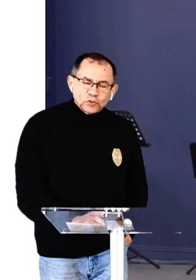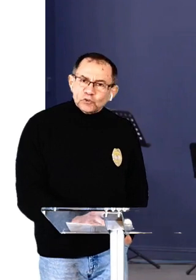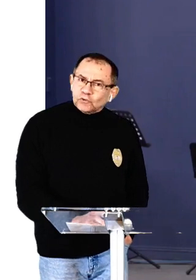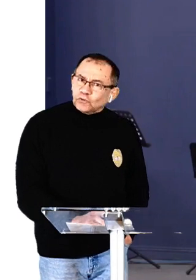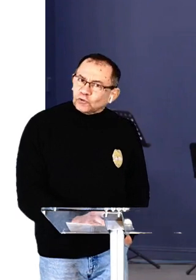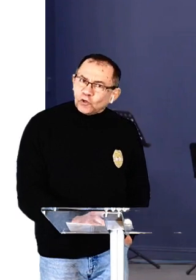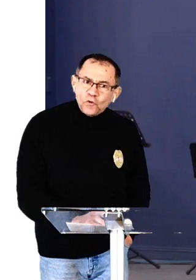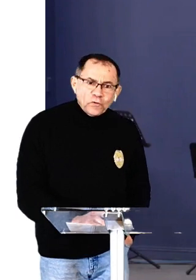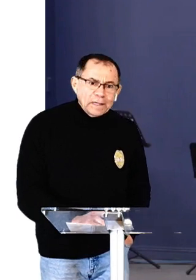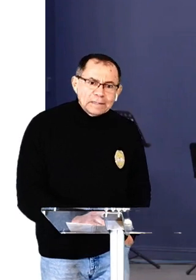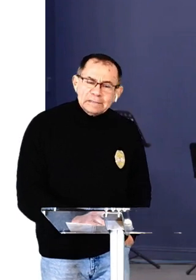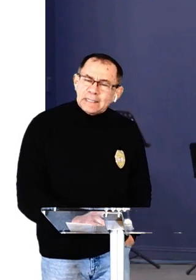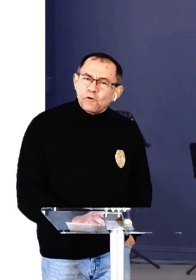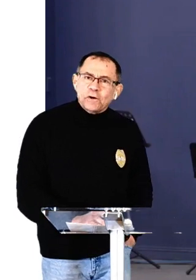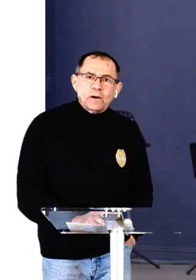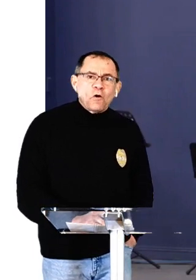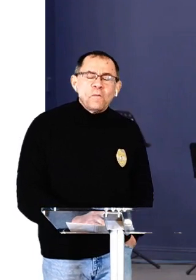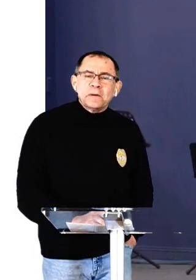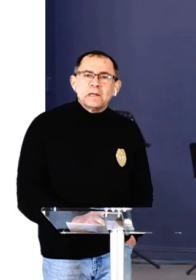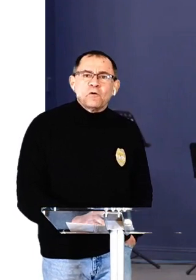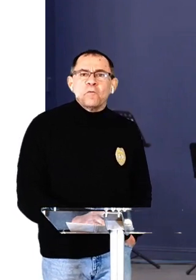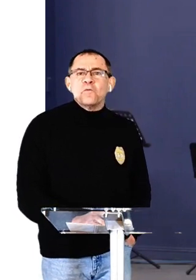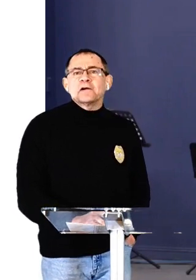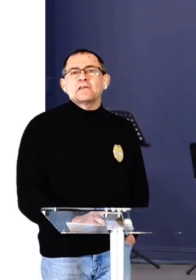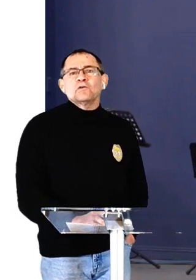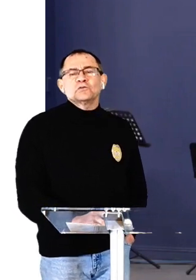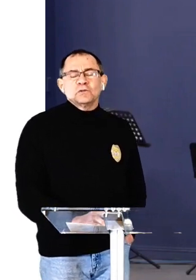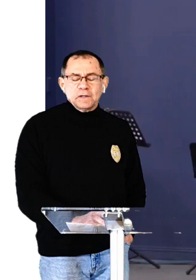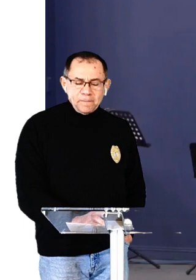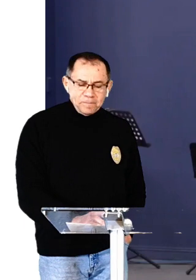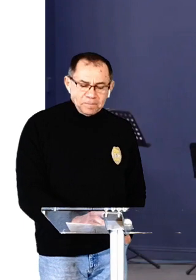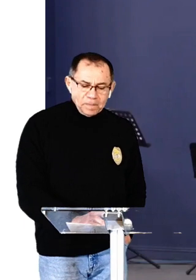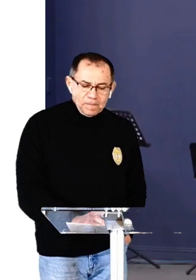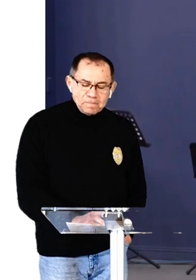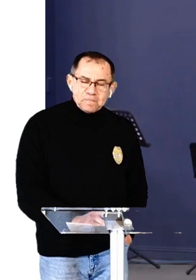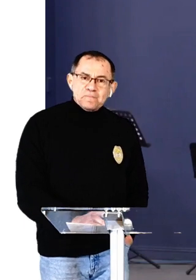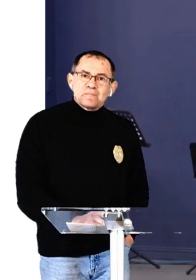denominaciones, todo lo que es cristiano, hombre o mujer de Dios.